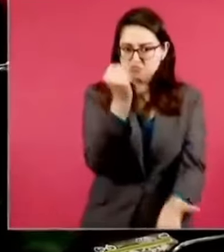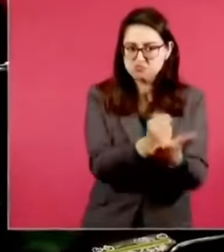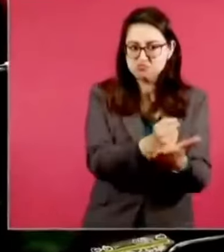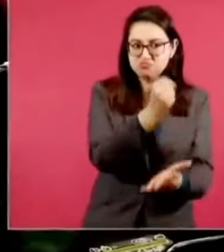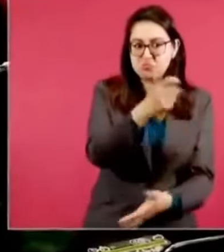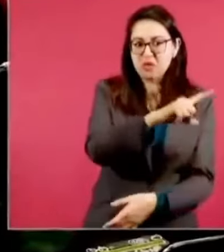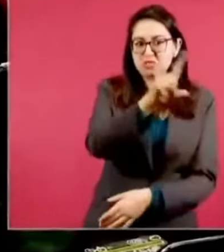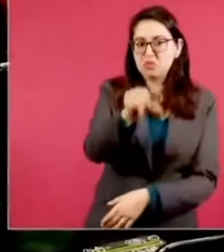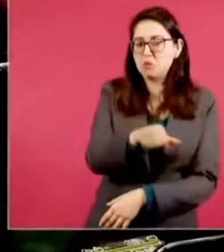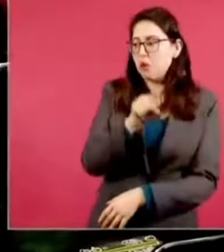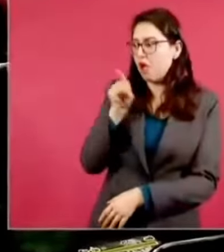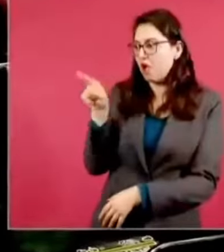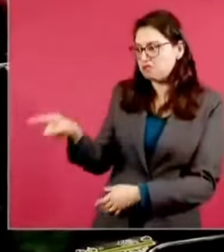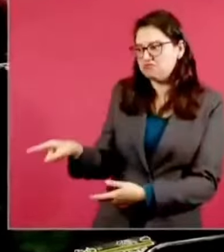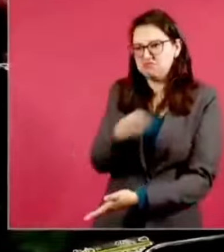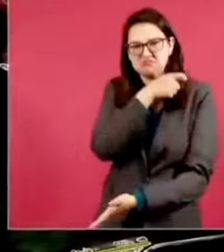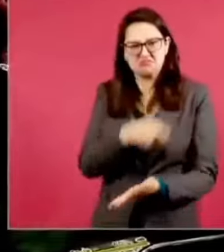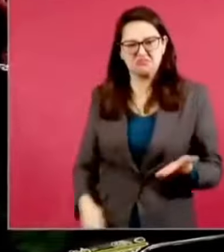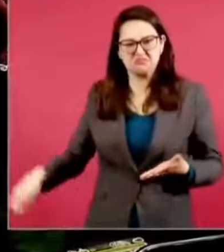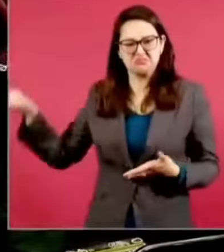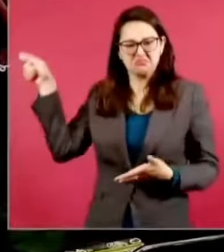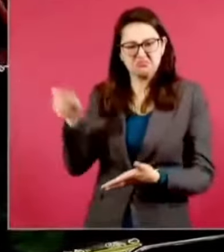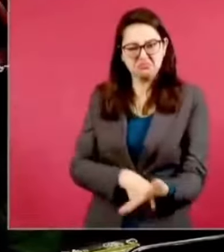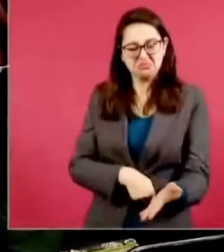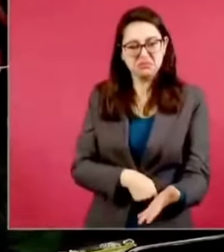beneficiaba a la Comisión Federal de Electricidad para